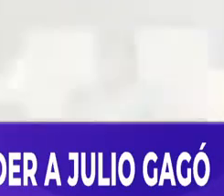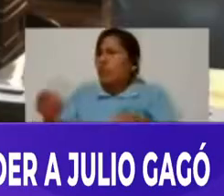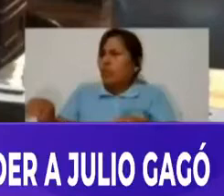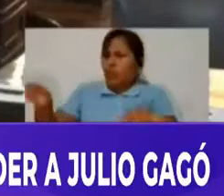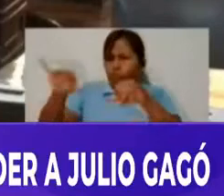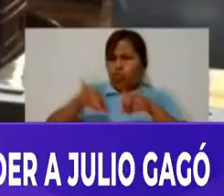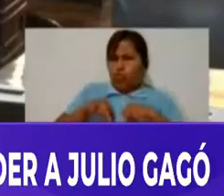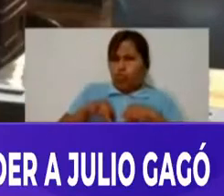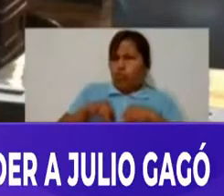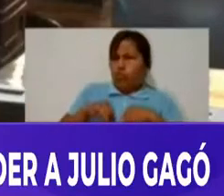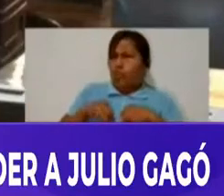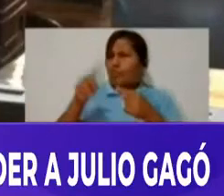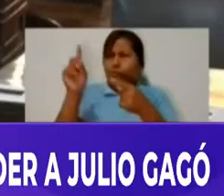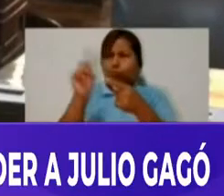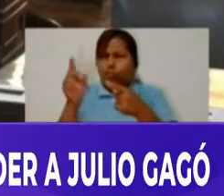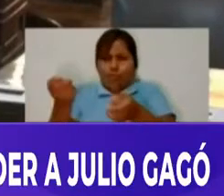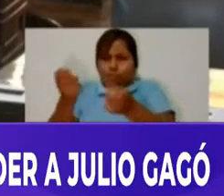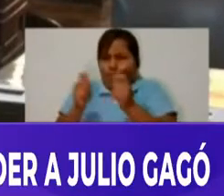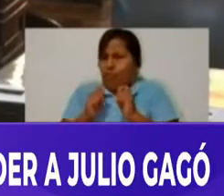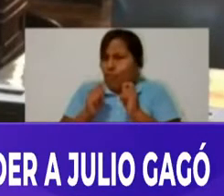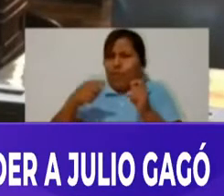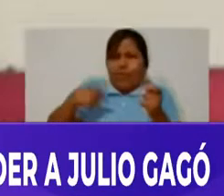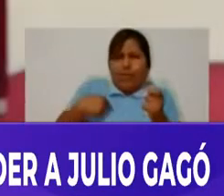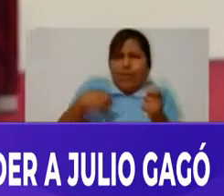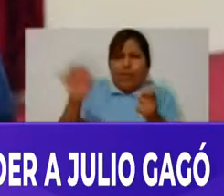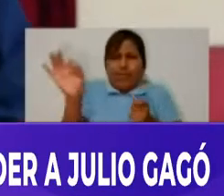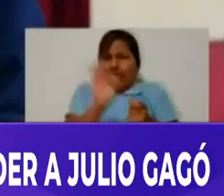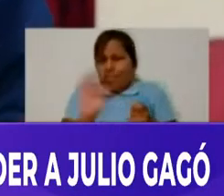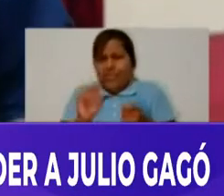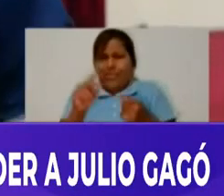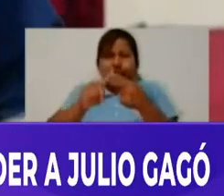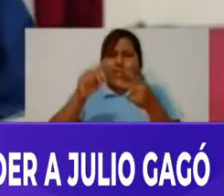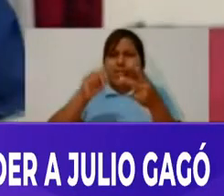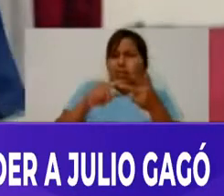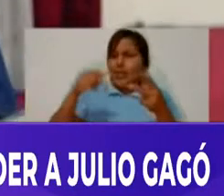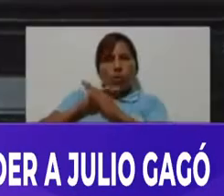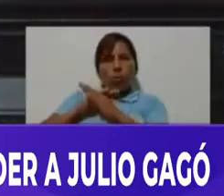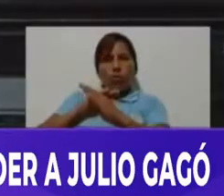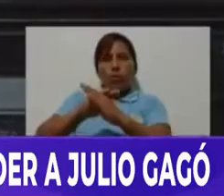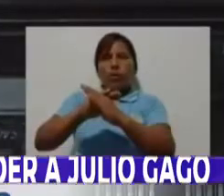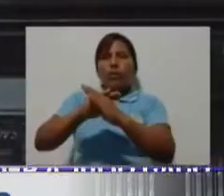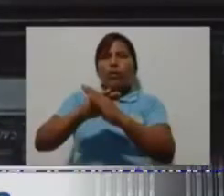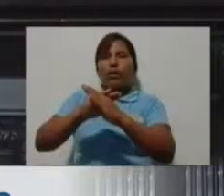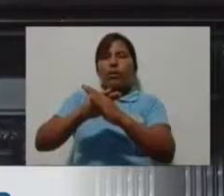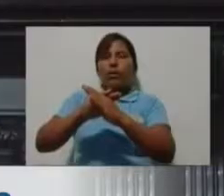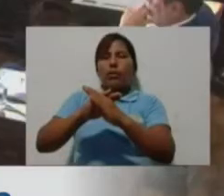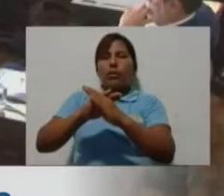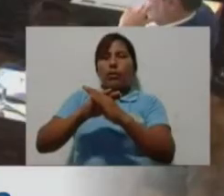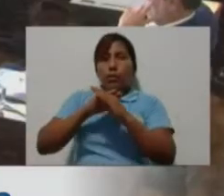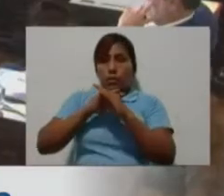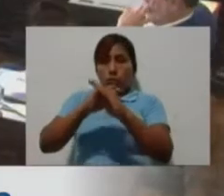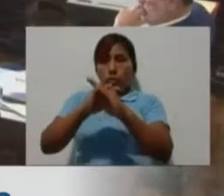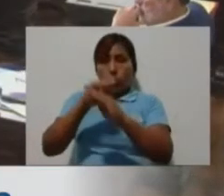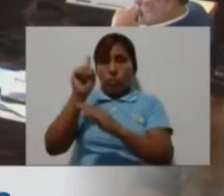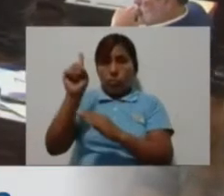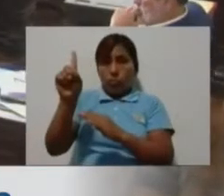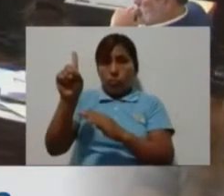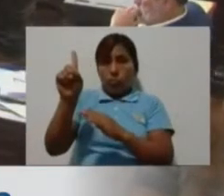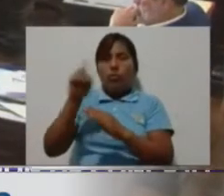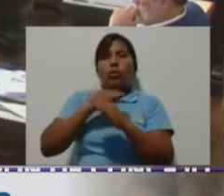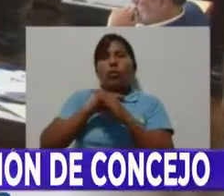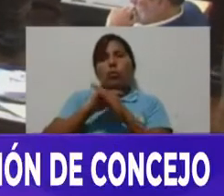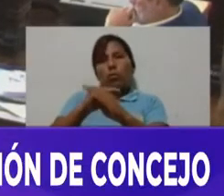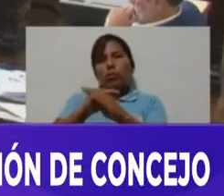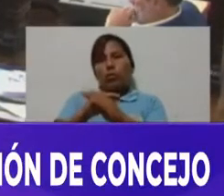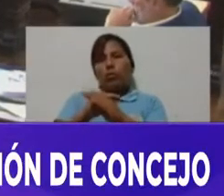equivocado. Yo no he recibido ninguna donación. No me he metido la mano al bolsillo. No lo he vendido. Pese al tenso debate durante la